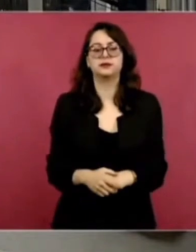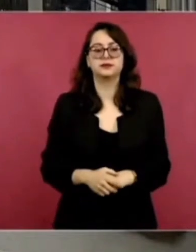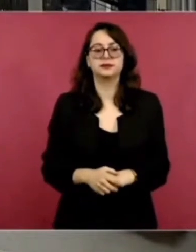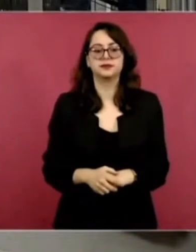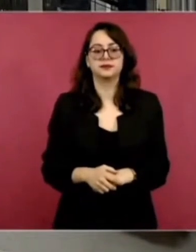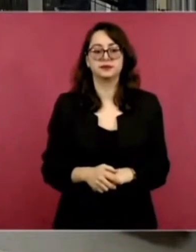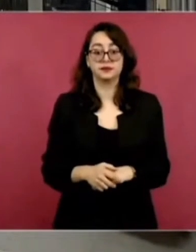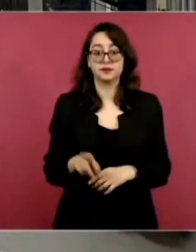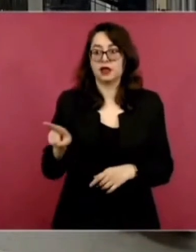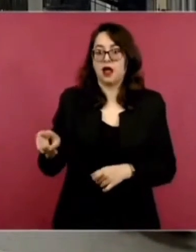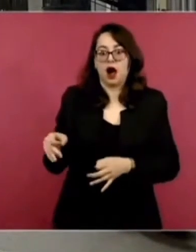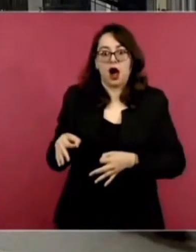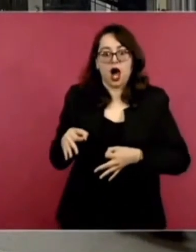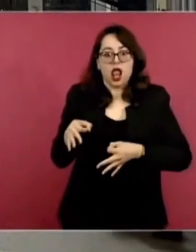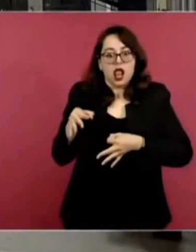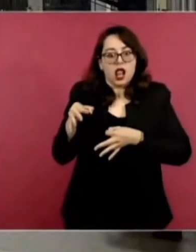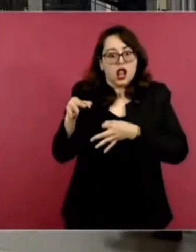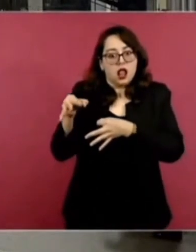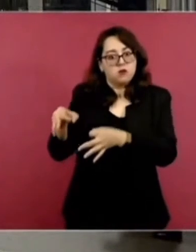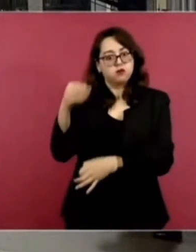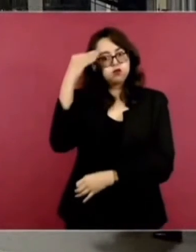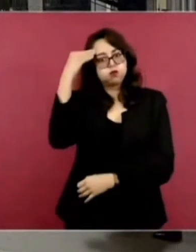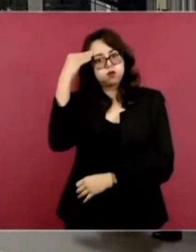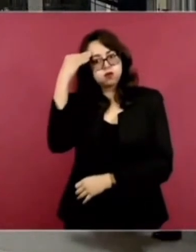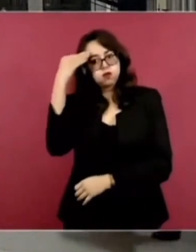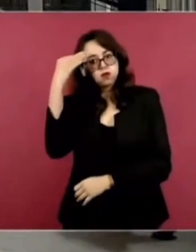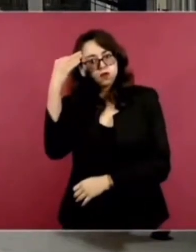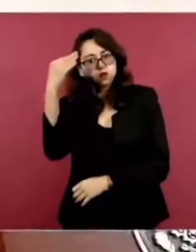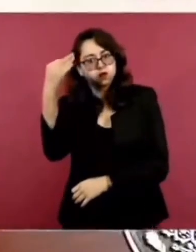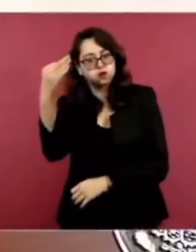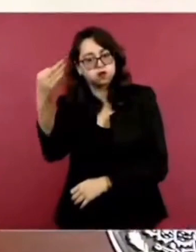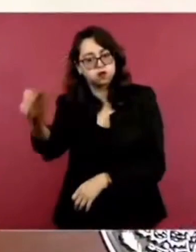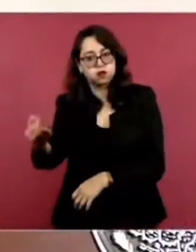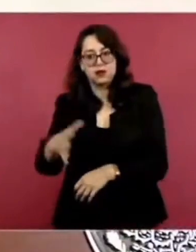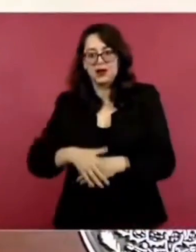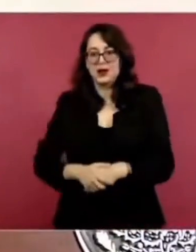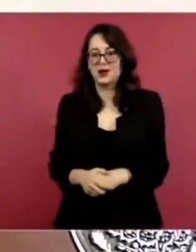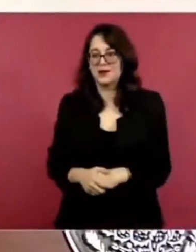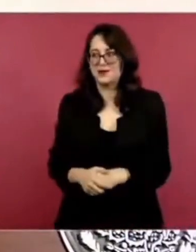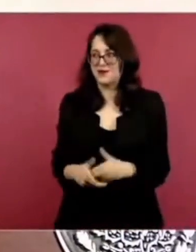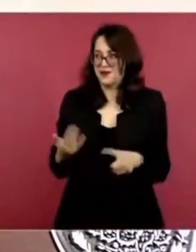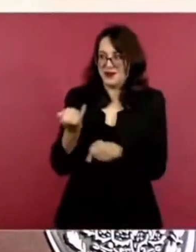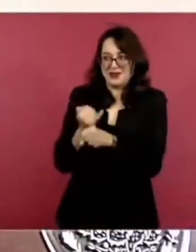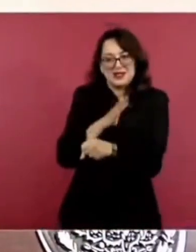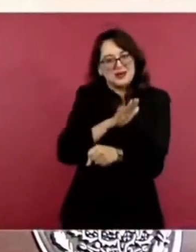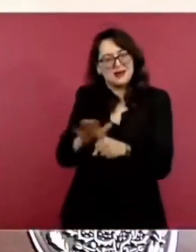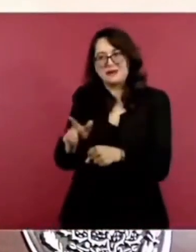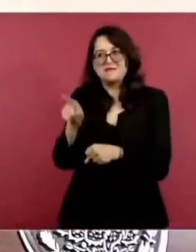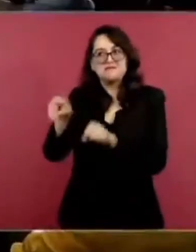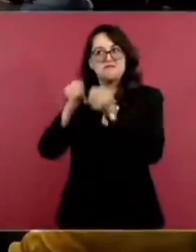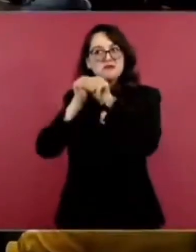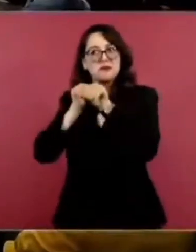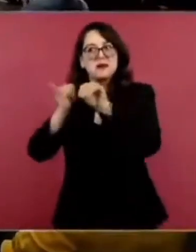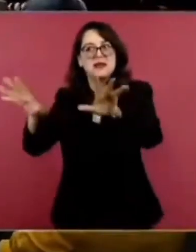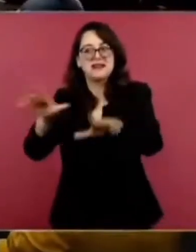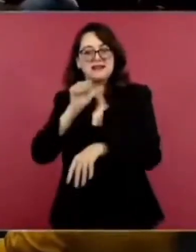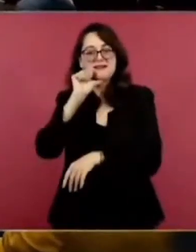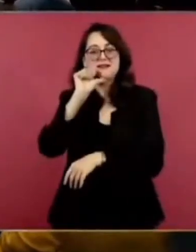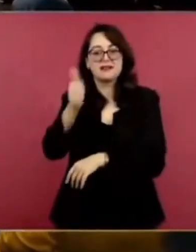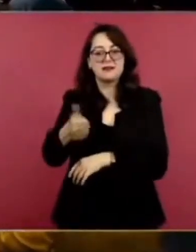La tardanza, claro. O sea, ¿cómo no van a saber? La ministra Margarita Ríos